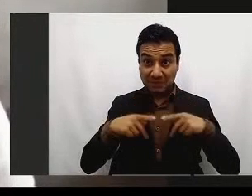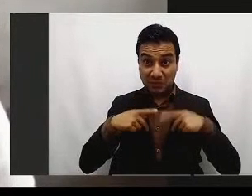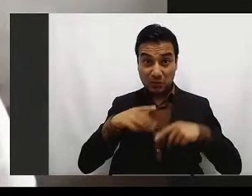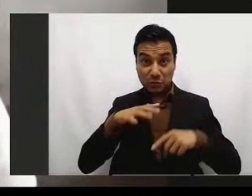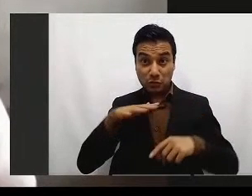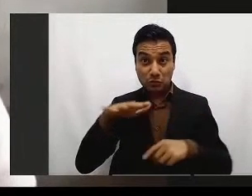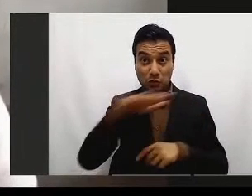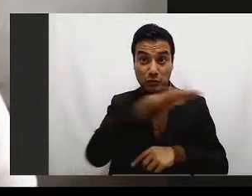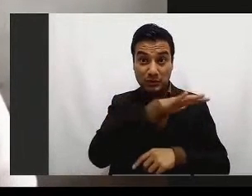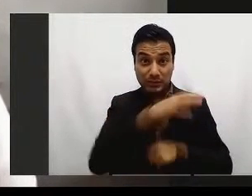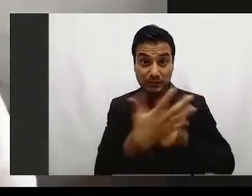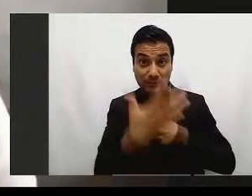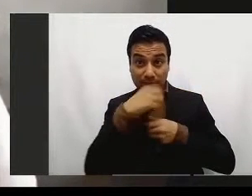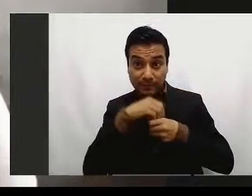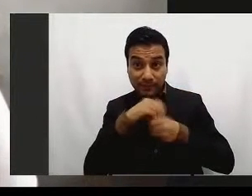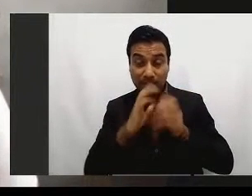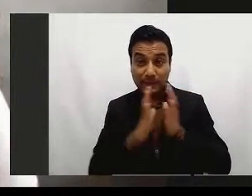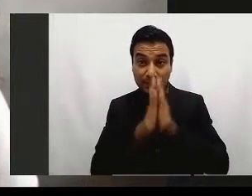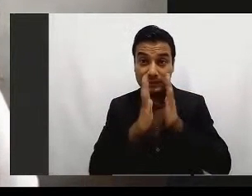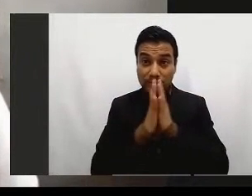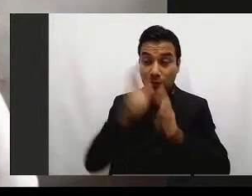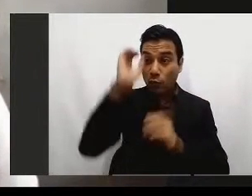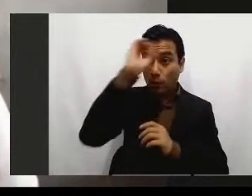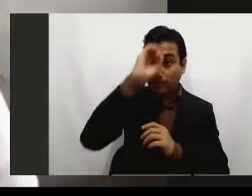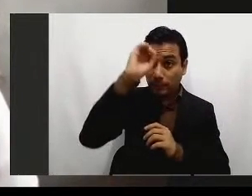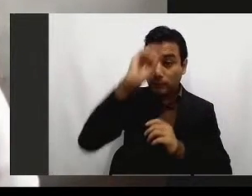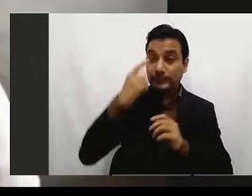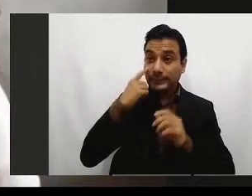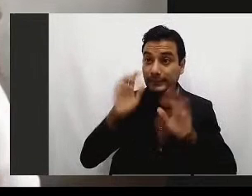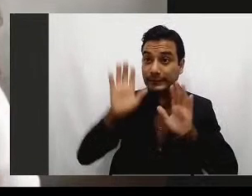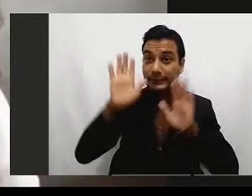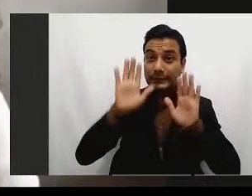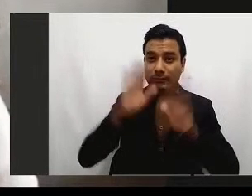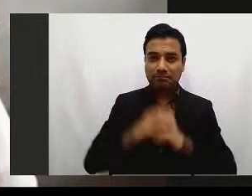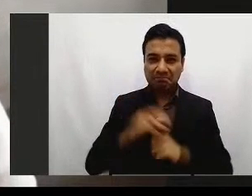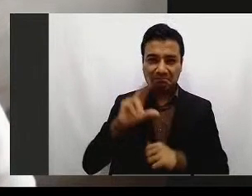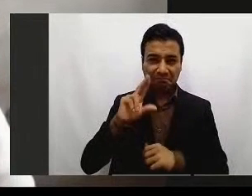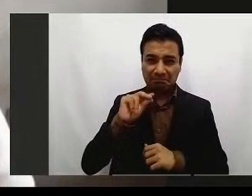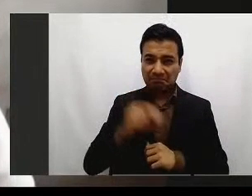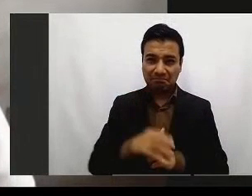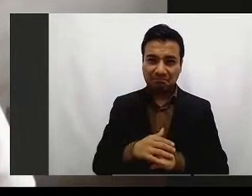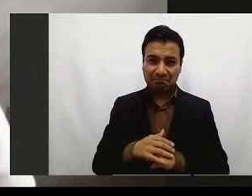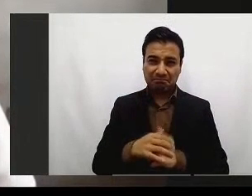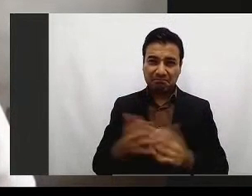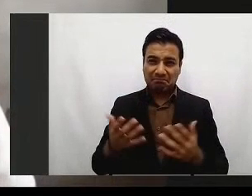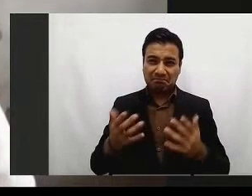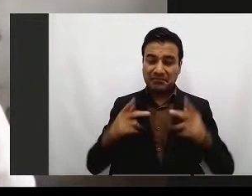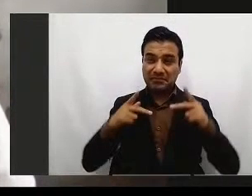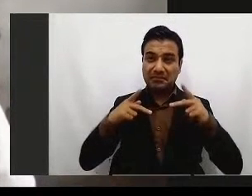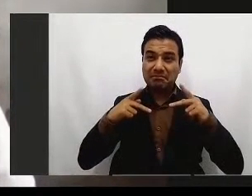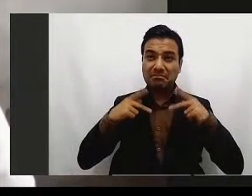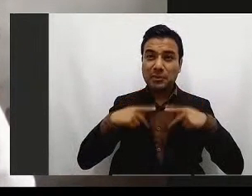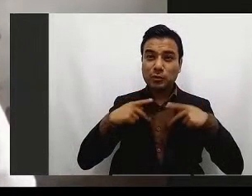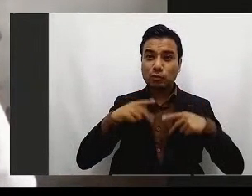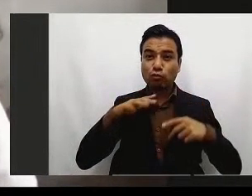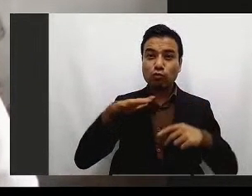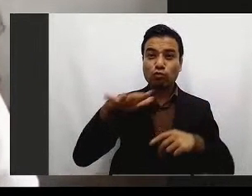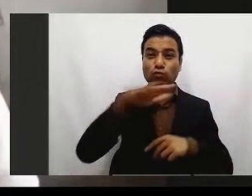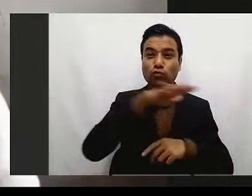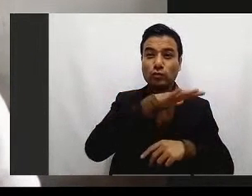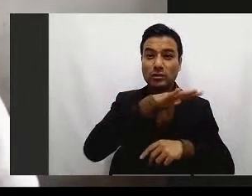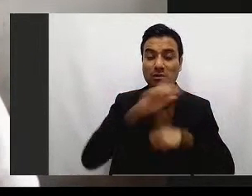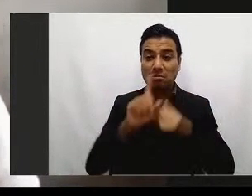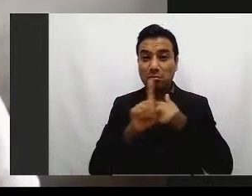diseño, en su conceptualización. Digamos, los problemas que vivimos todos los días normalmente los enmarca un gobierno